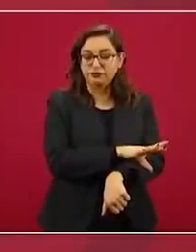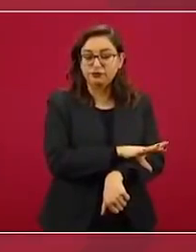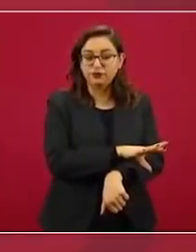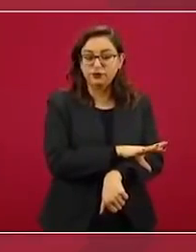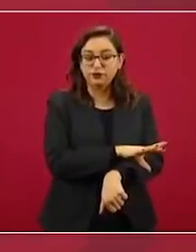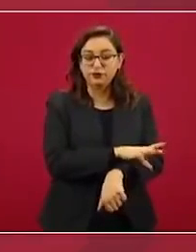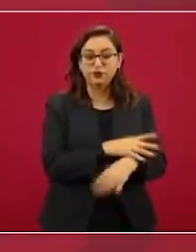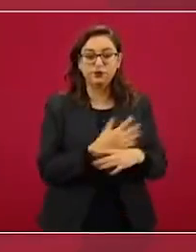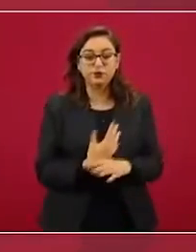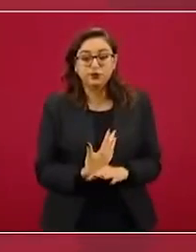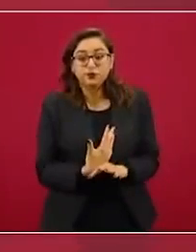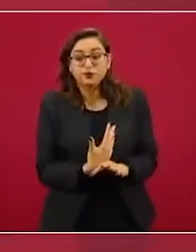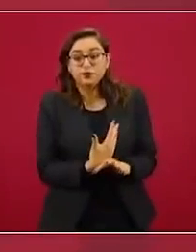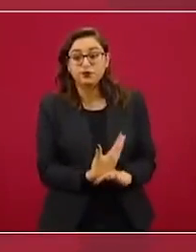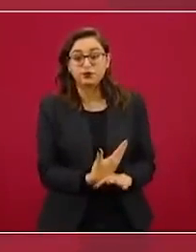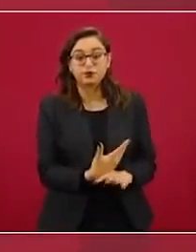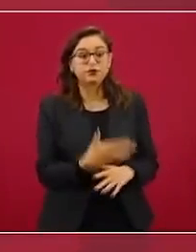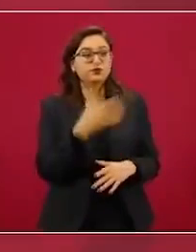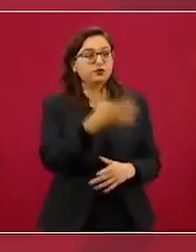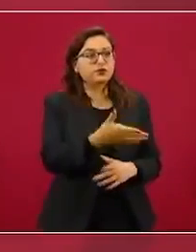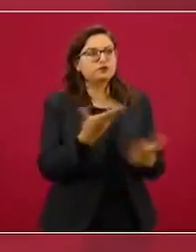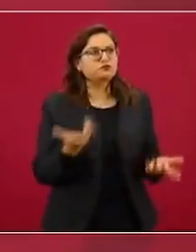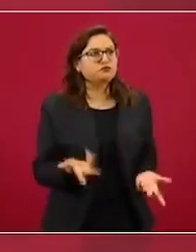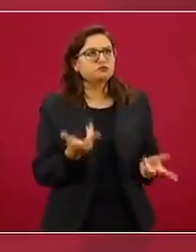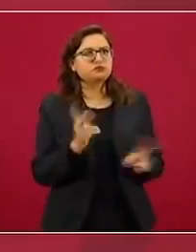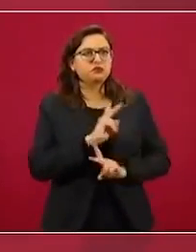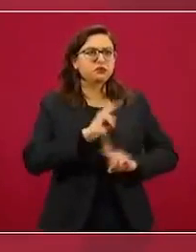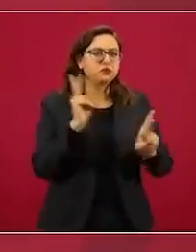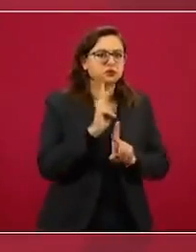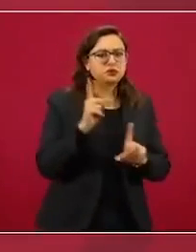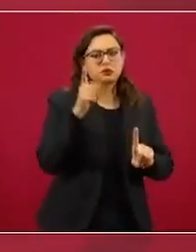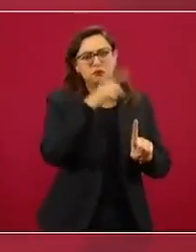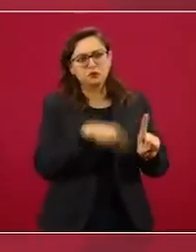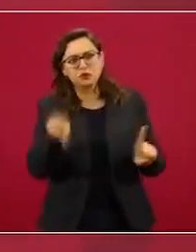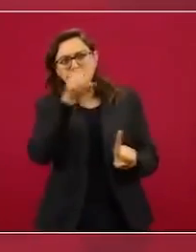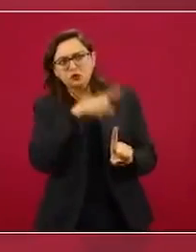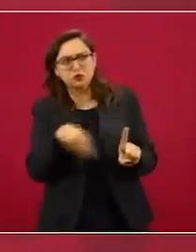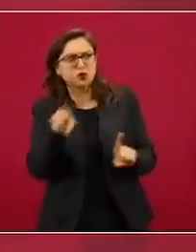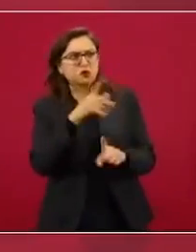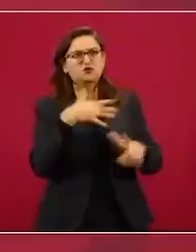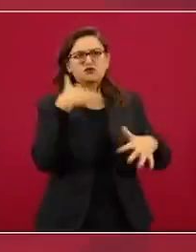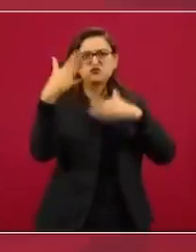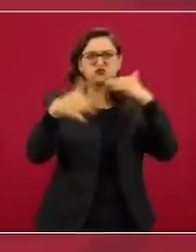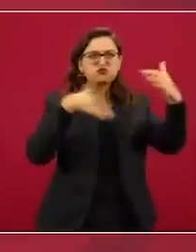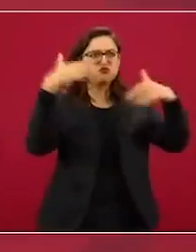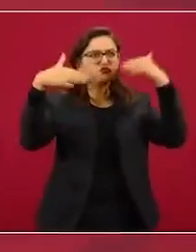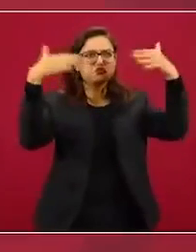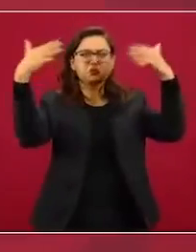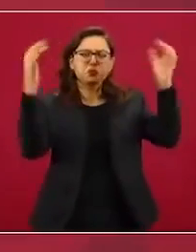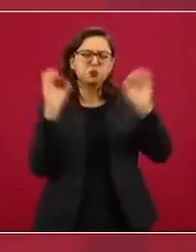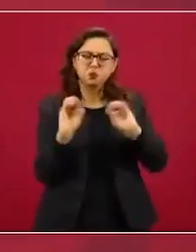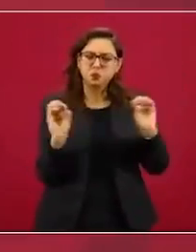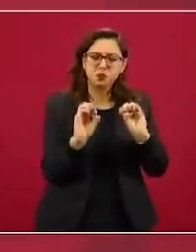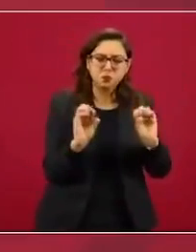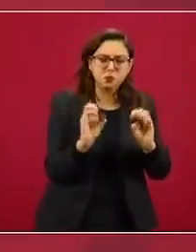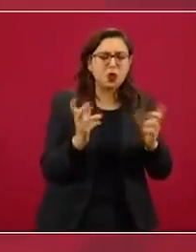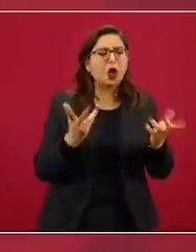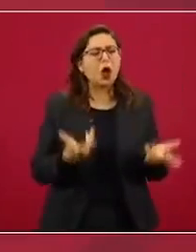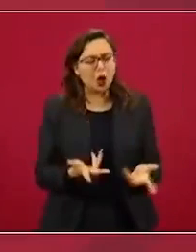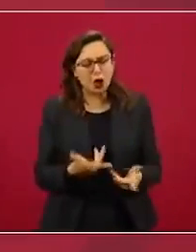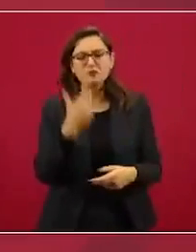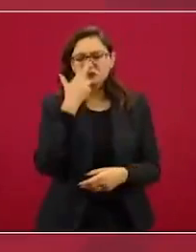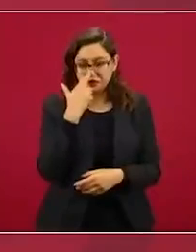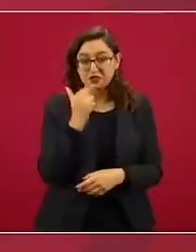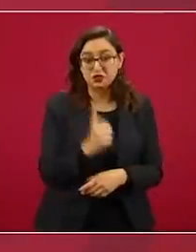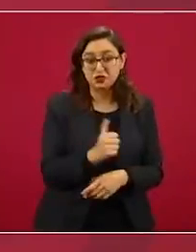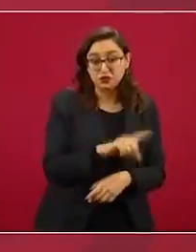el argumento de que no contaminan. Sí, en efecto, no contaminan. Y que las